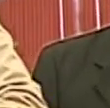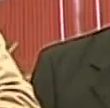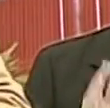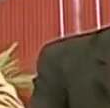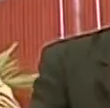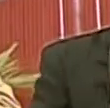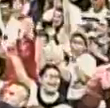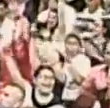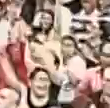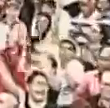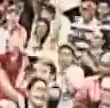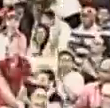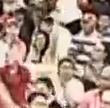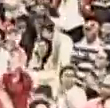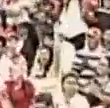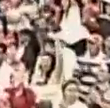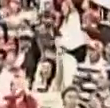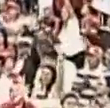radio y tradición